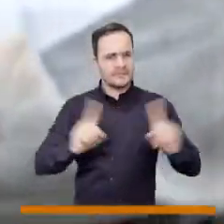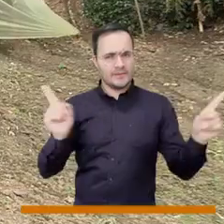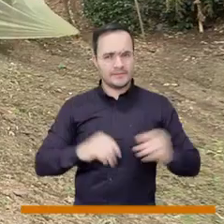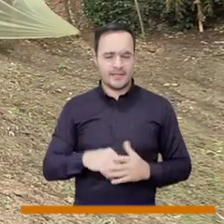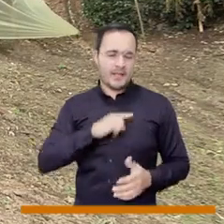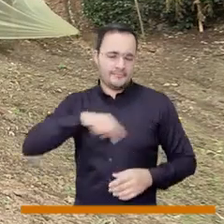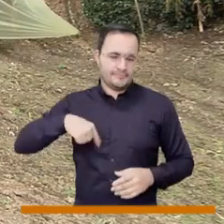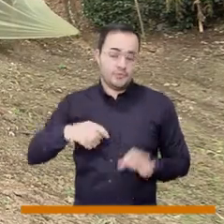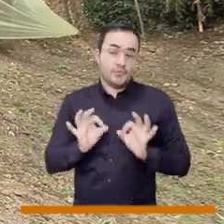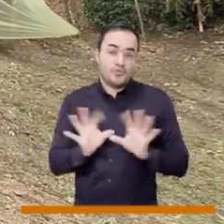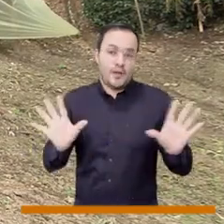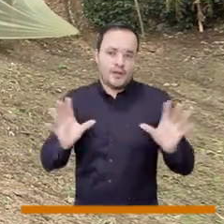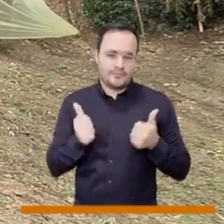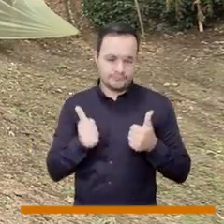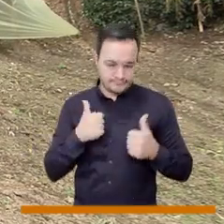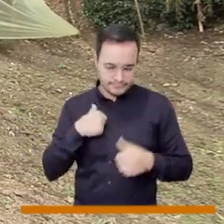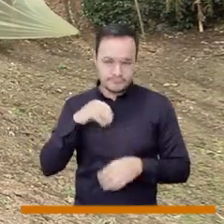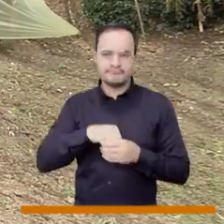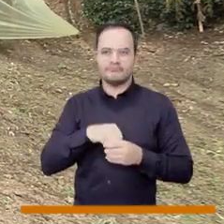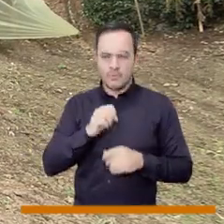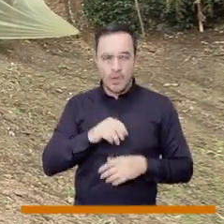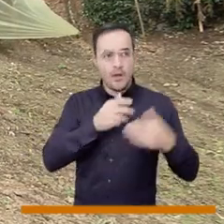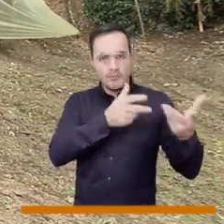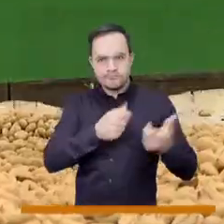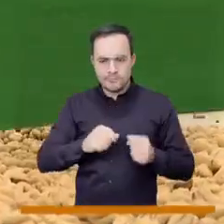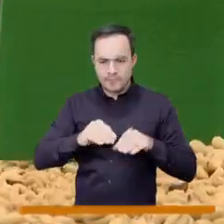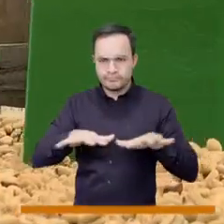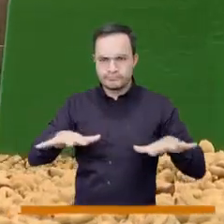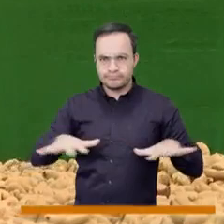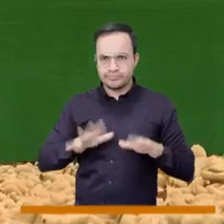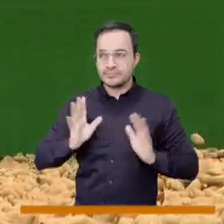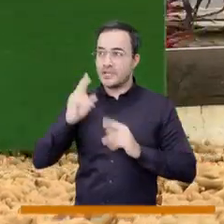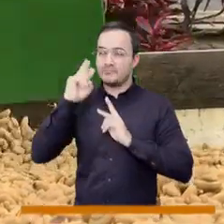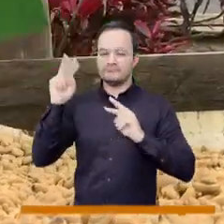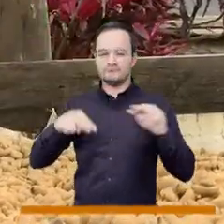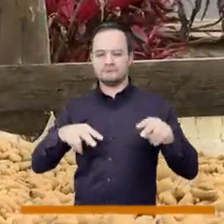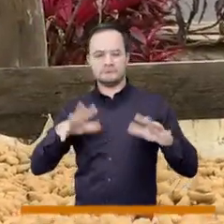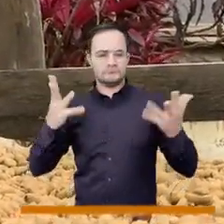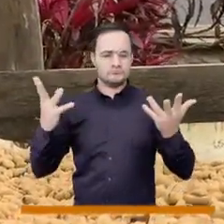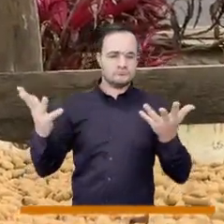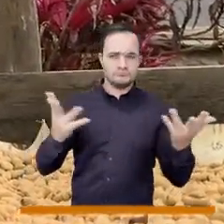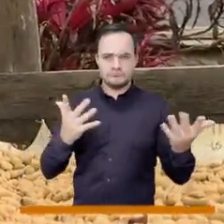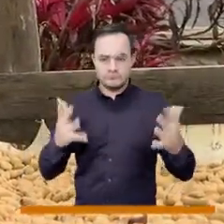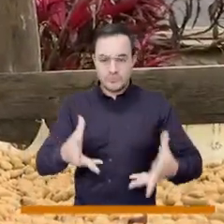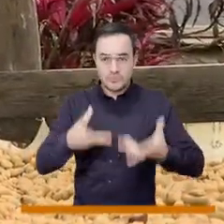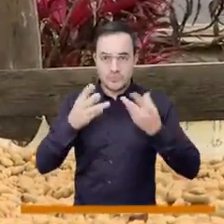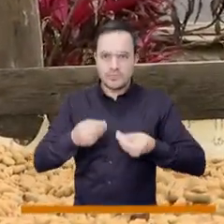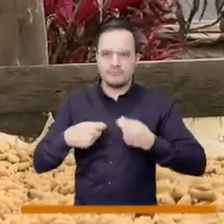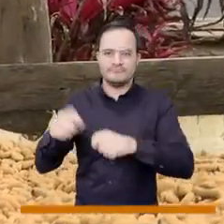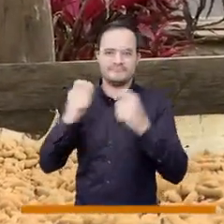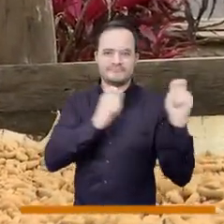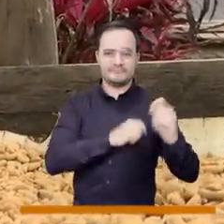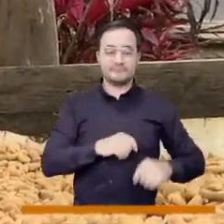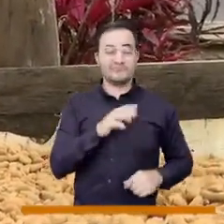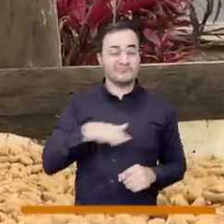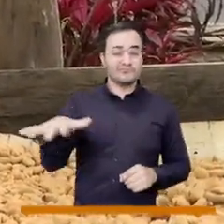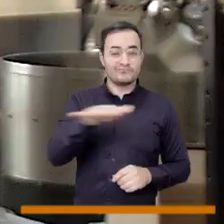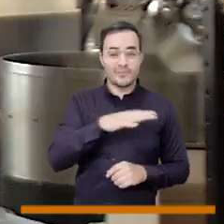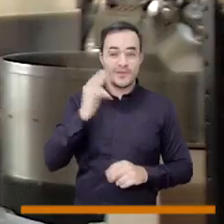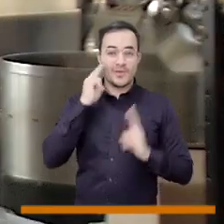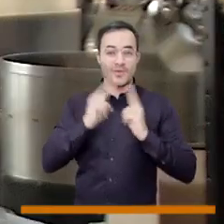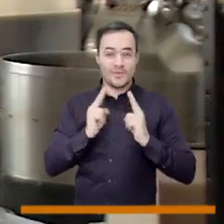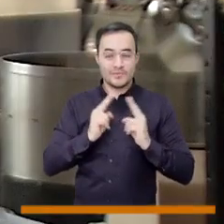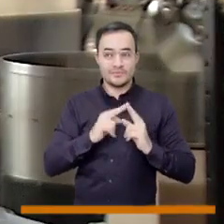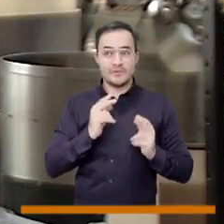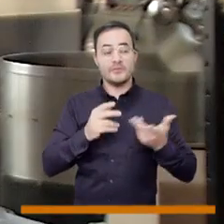la fortuna de tener ese proceso en las distintas veredas y corregimientos de Medellín. Los caficultores traen